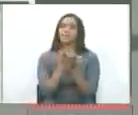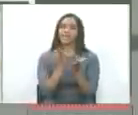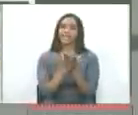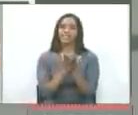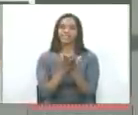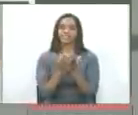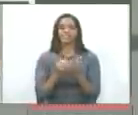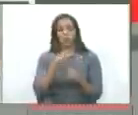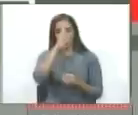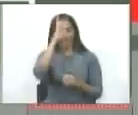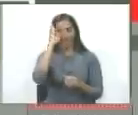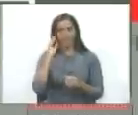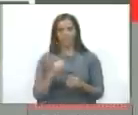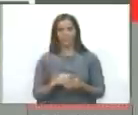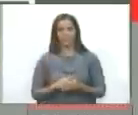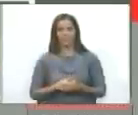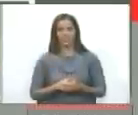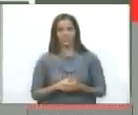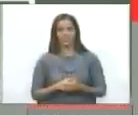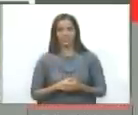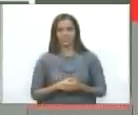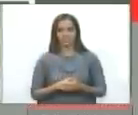siempre, Diosdado.